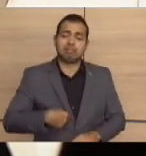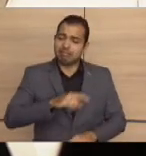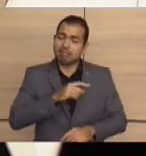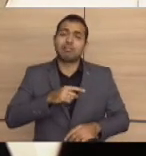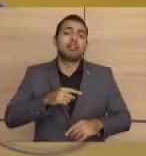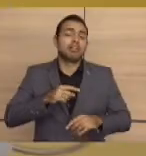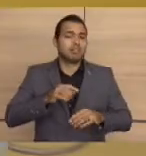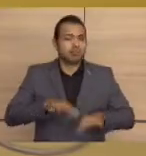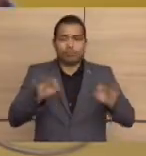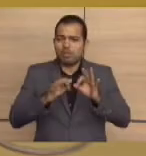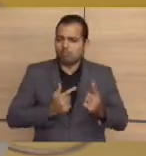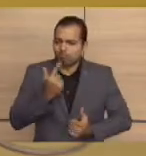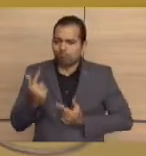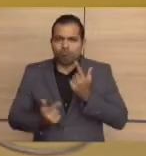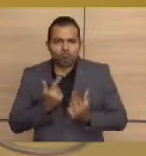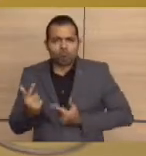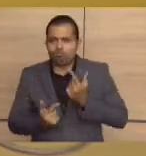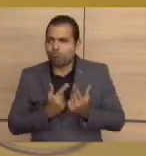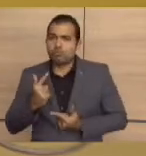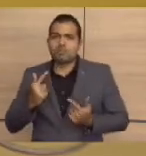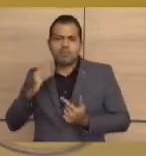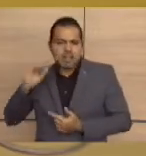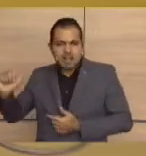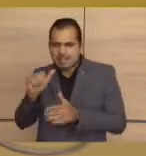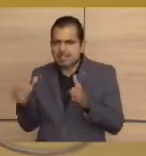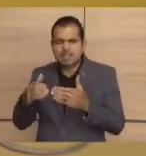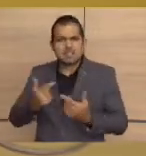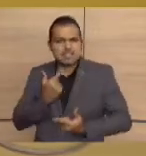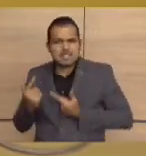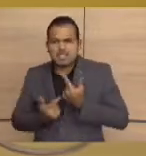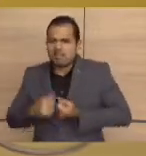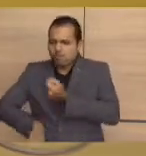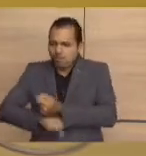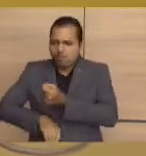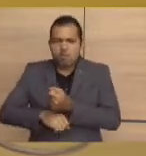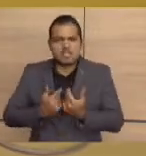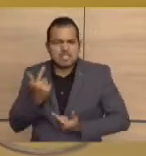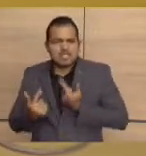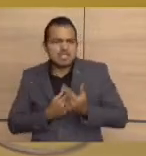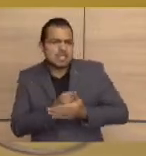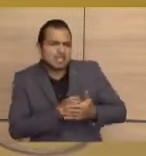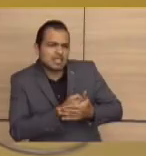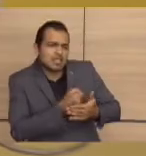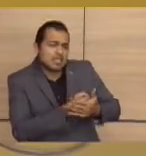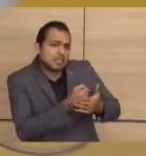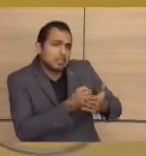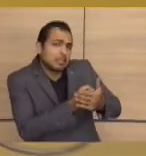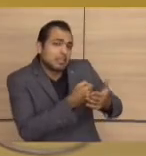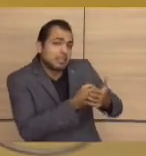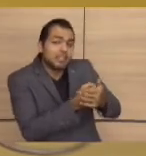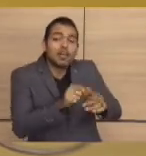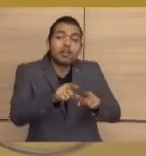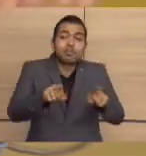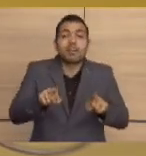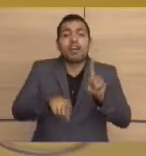abrió puertas a muchas luchas que venían de cierta forma silenciosas por detrás, y hoy los hombres también están generando ese espacio